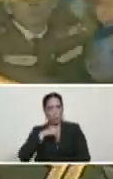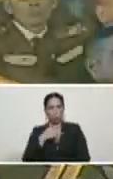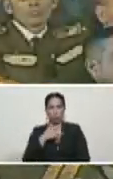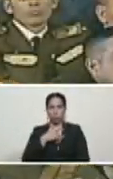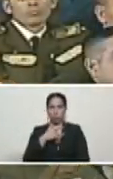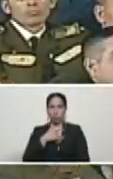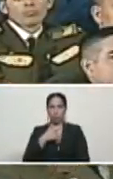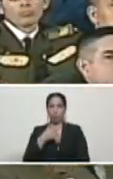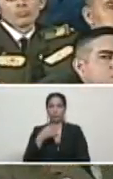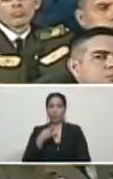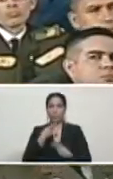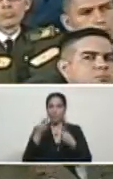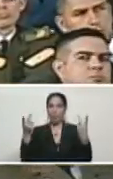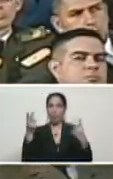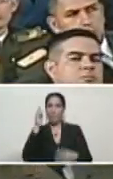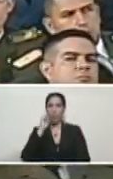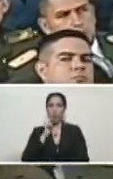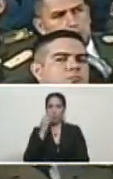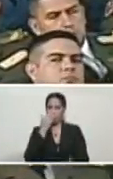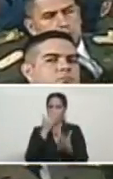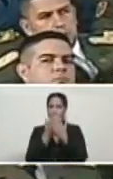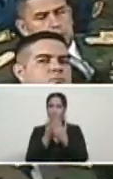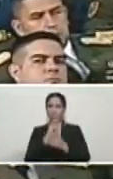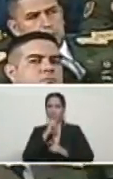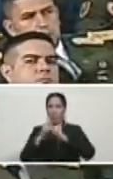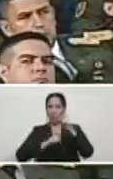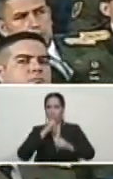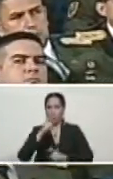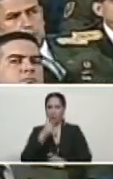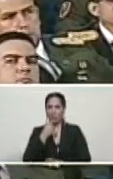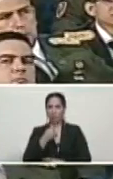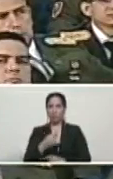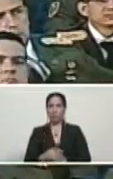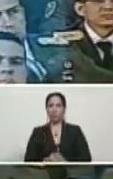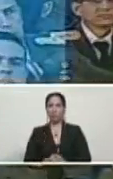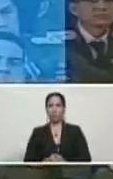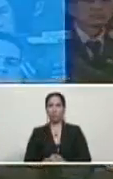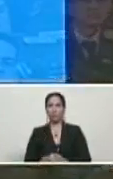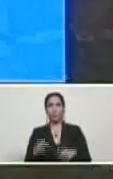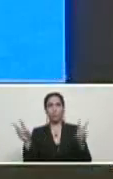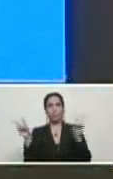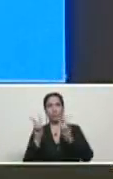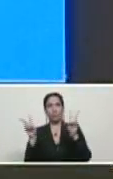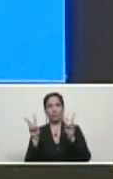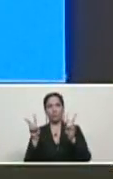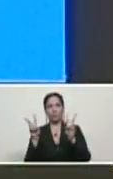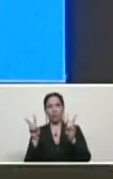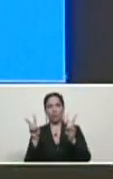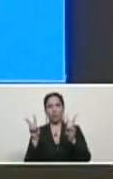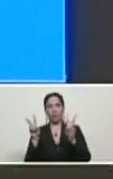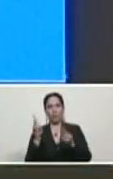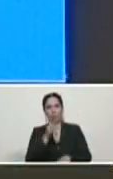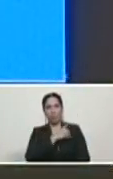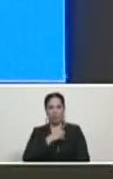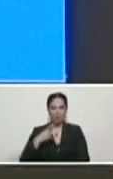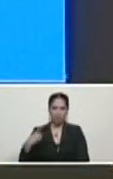dice, frente a esas dudas, le dice, el valor y la habilidad, señor